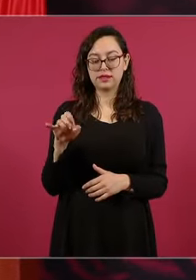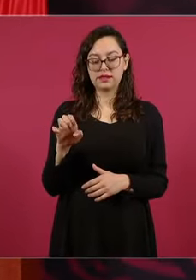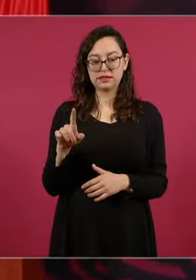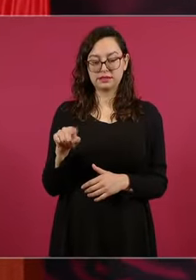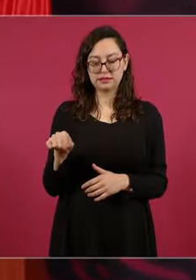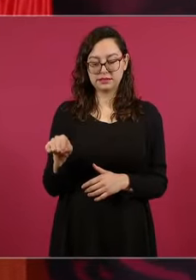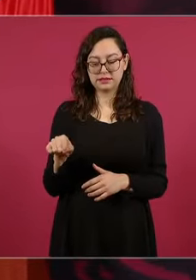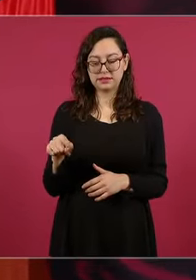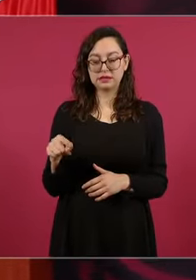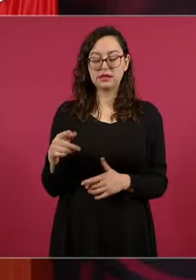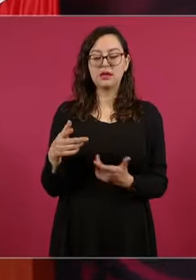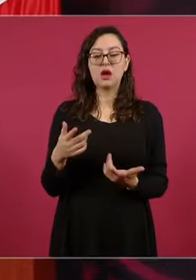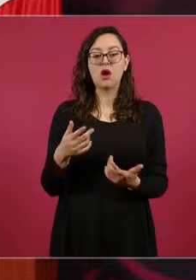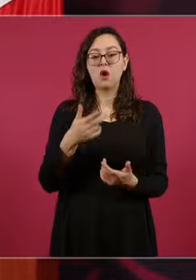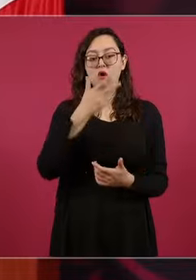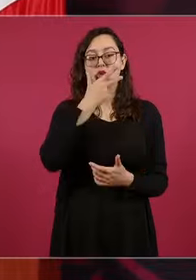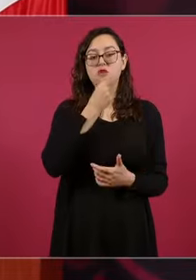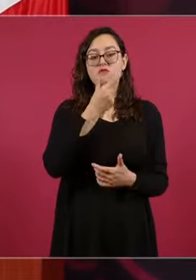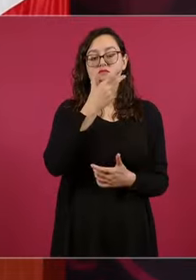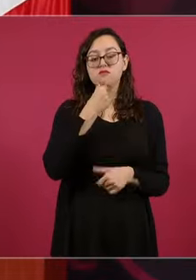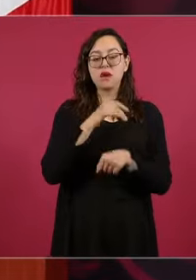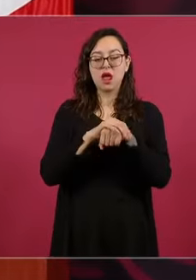era su amigo,